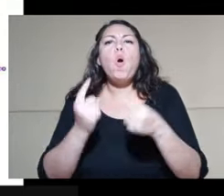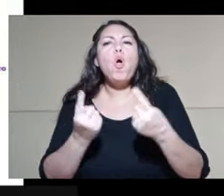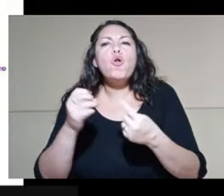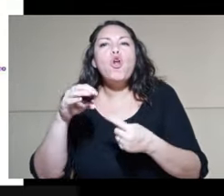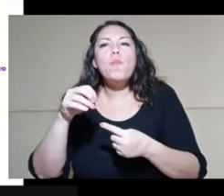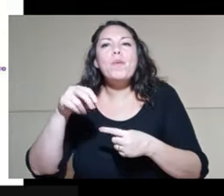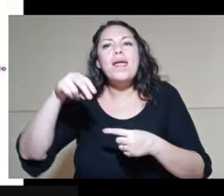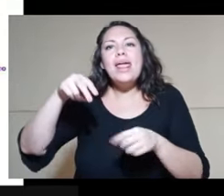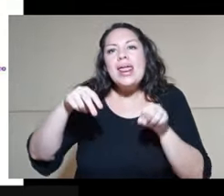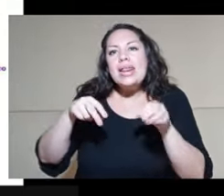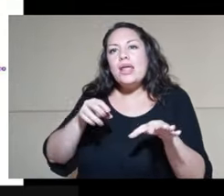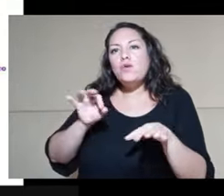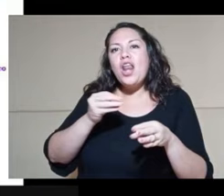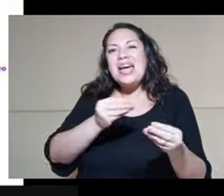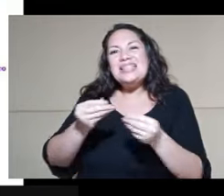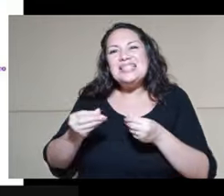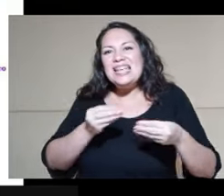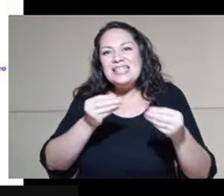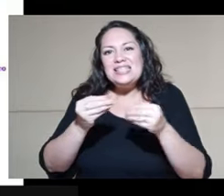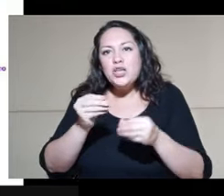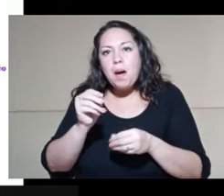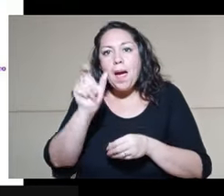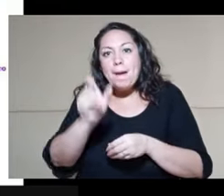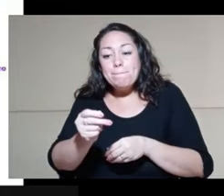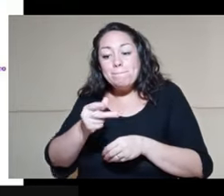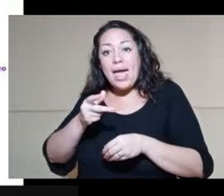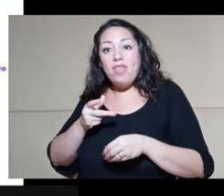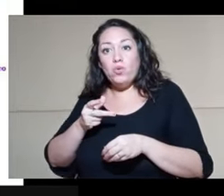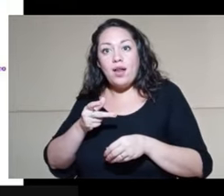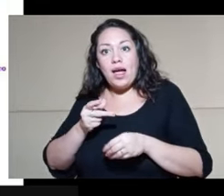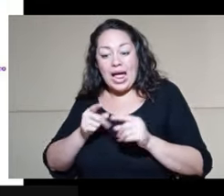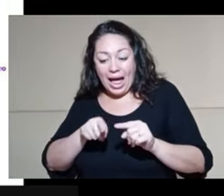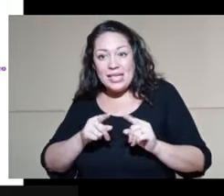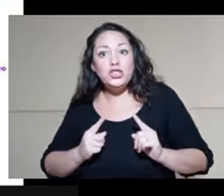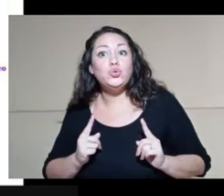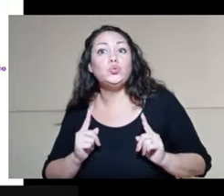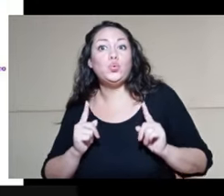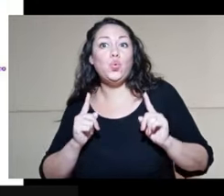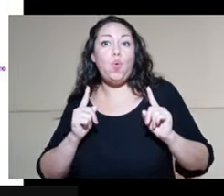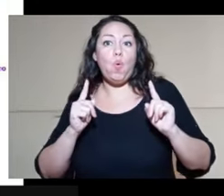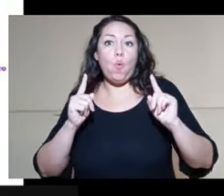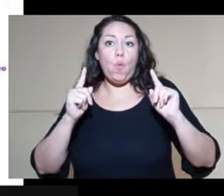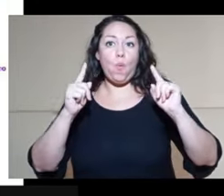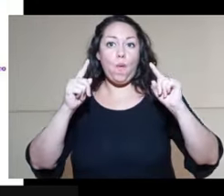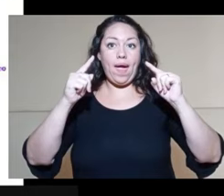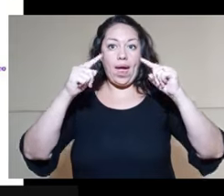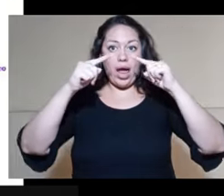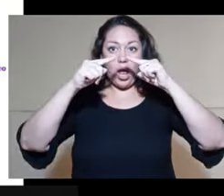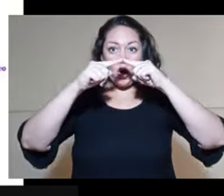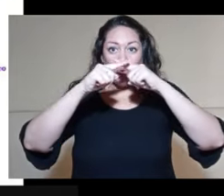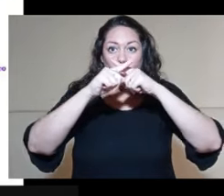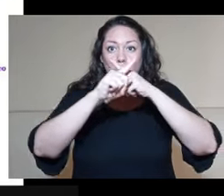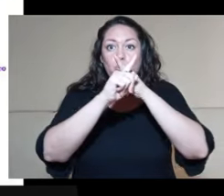neurona es la neurona sensitiva del asta posterior de la médula. ¿Sí? Y ahí, ¿qué hace? Sube,